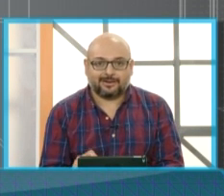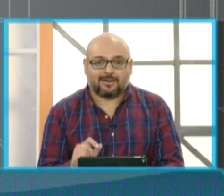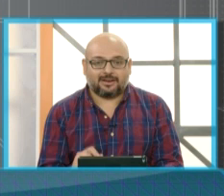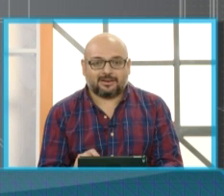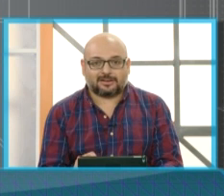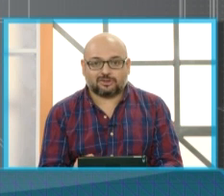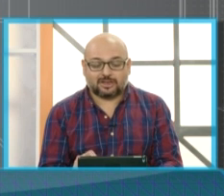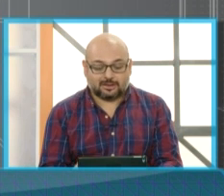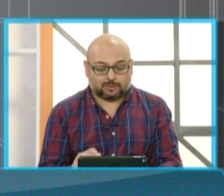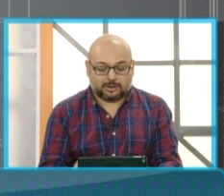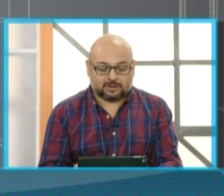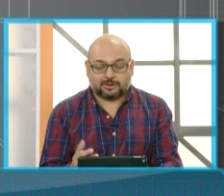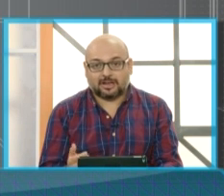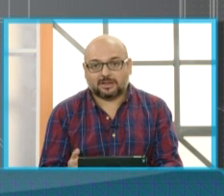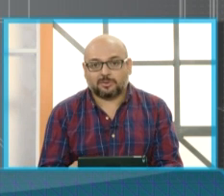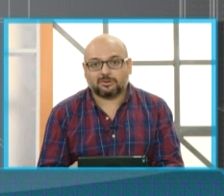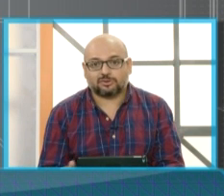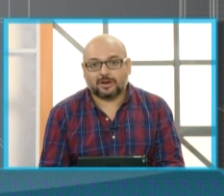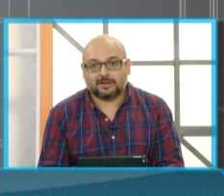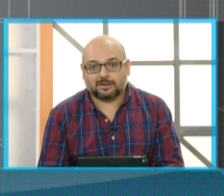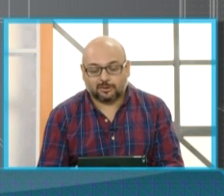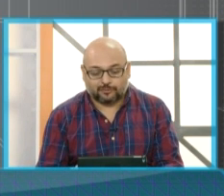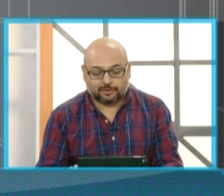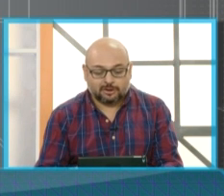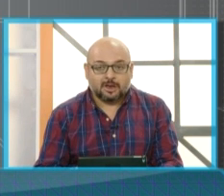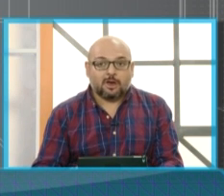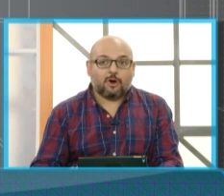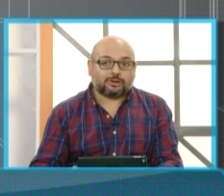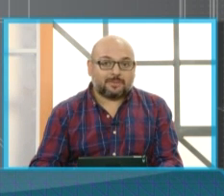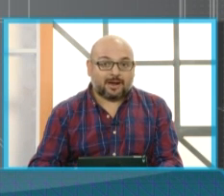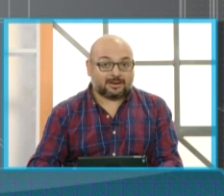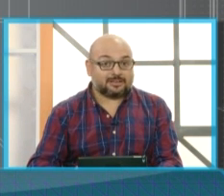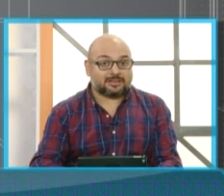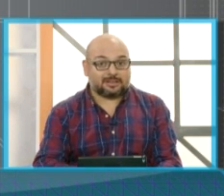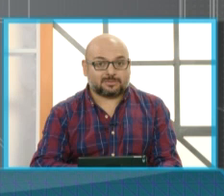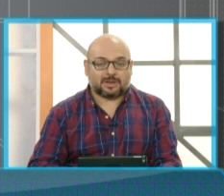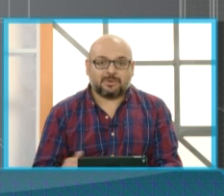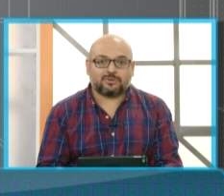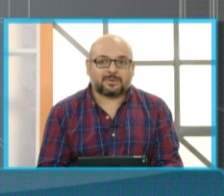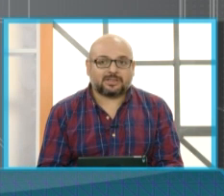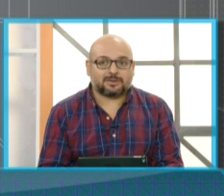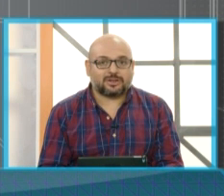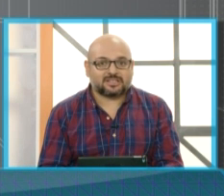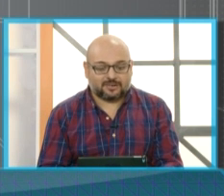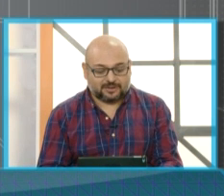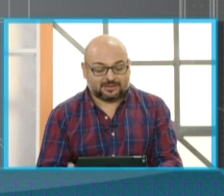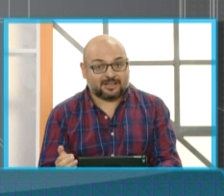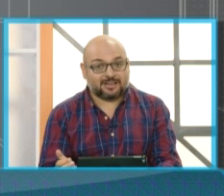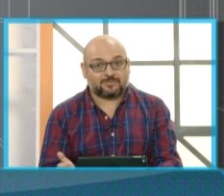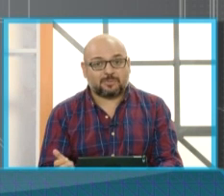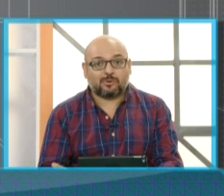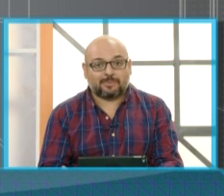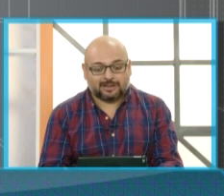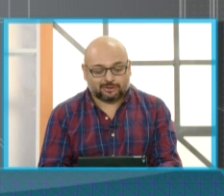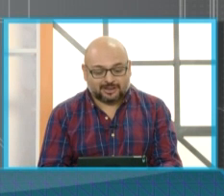imagen en la red social Twitter. Bueno, y ahí estamos viendo su cara en el triunfo, ¿no? Otra imagen, y esta es también muy llamativa, es una selfie. ¿De